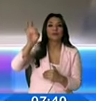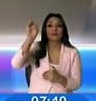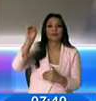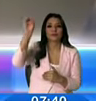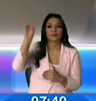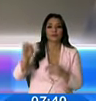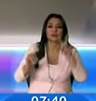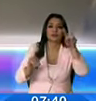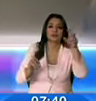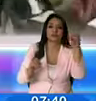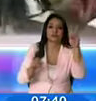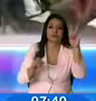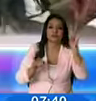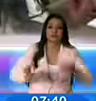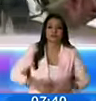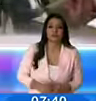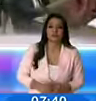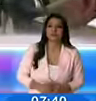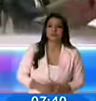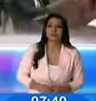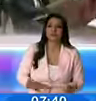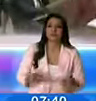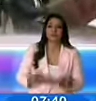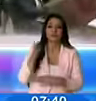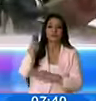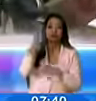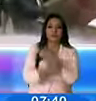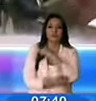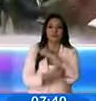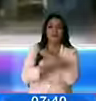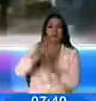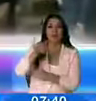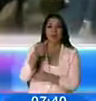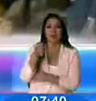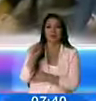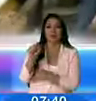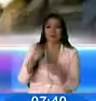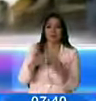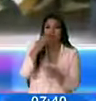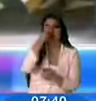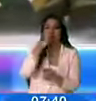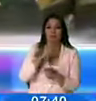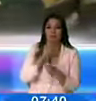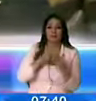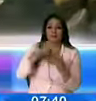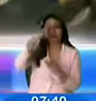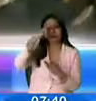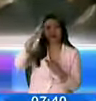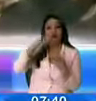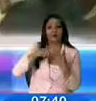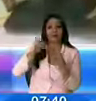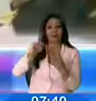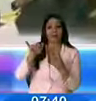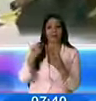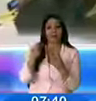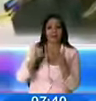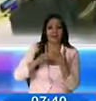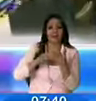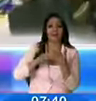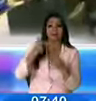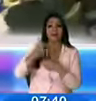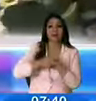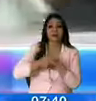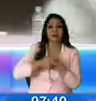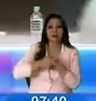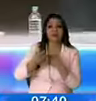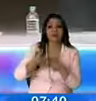71.9% en el 2017. En la cita también expondrán países como Bahamas, República Dominicana, México, Jamaica, Paraguay y